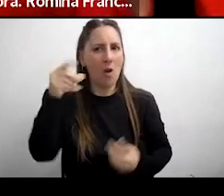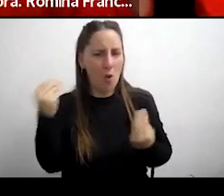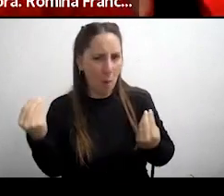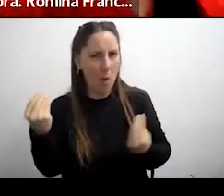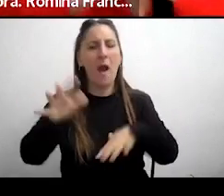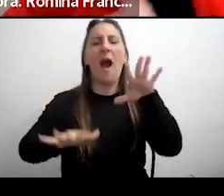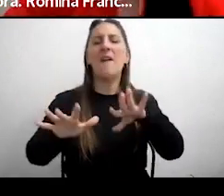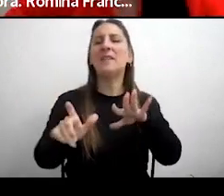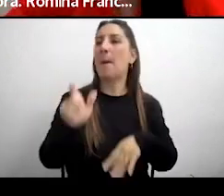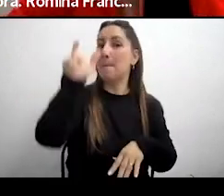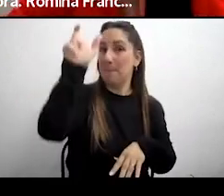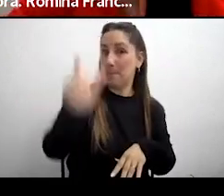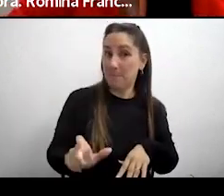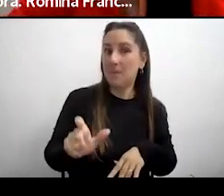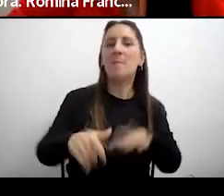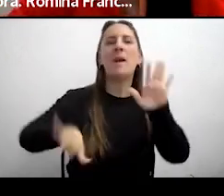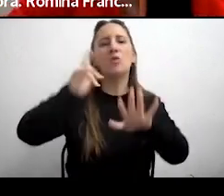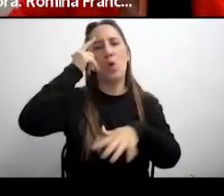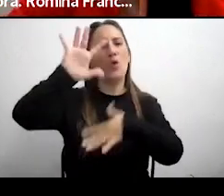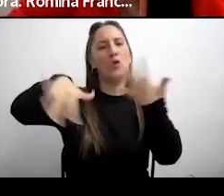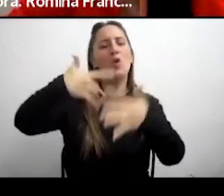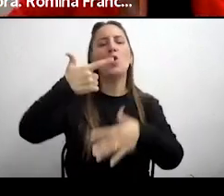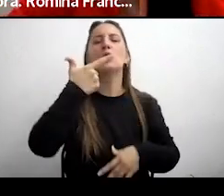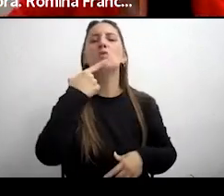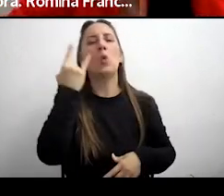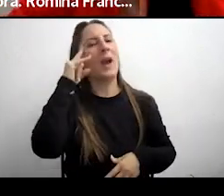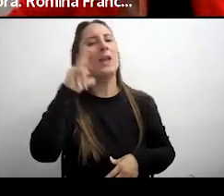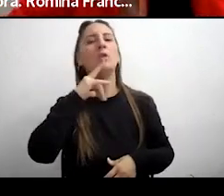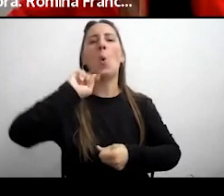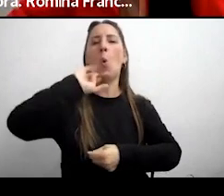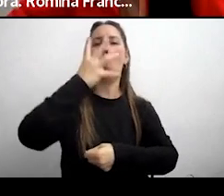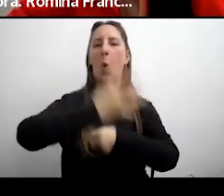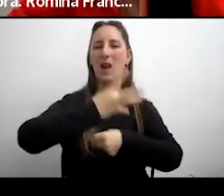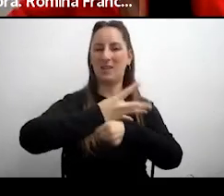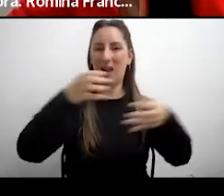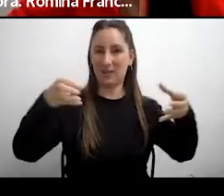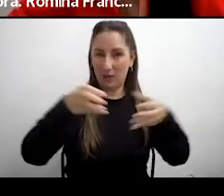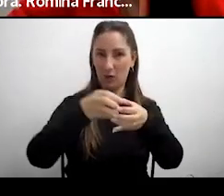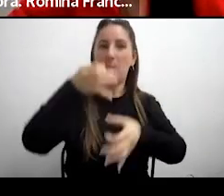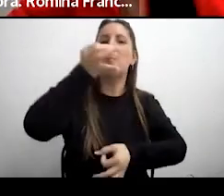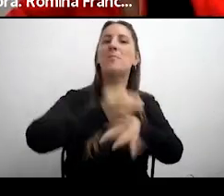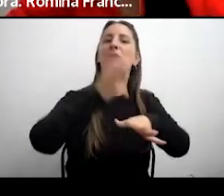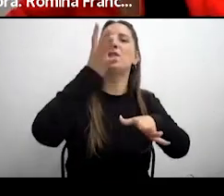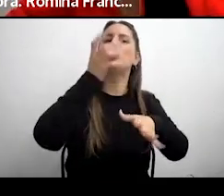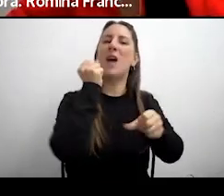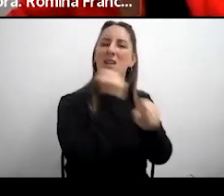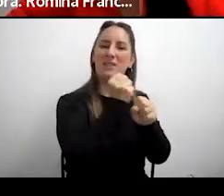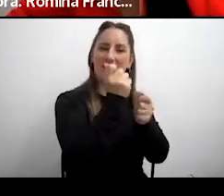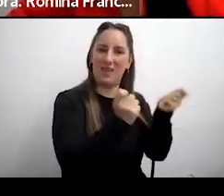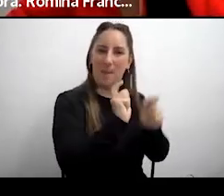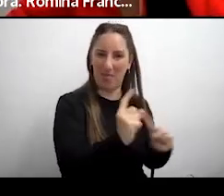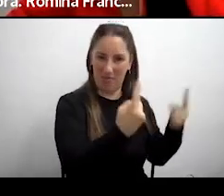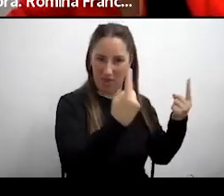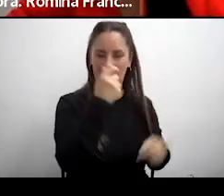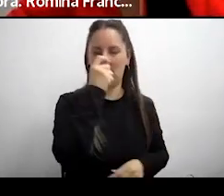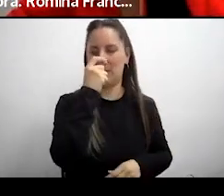se confunde mucho con los que son los sujetos de cuarta categoría, por ejemplo, profesionales independientes. Lo importante